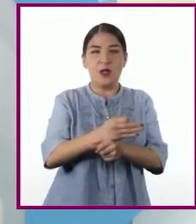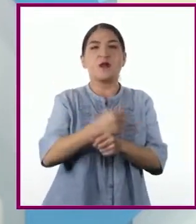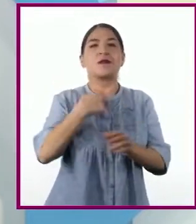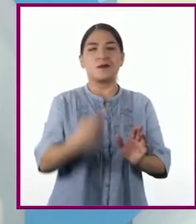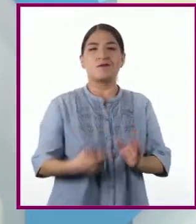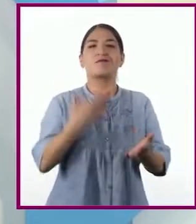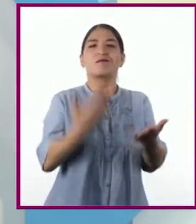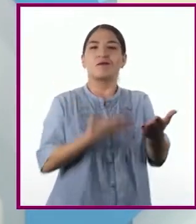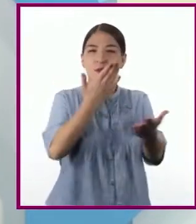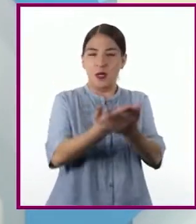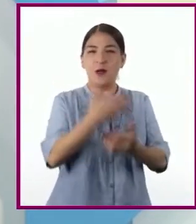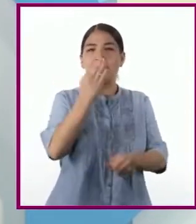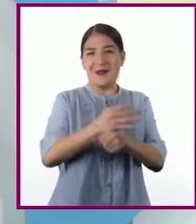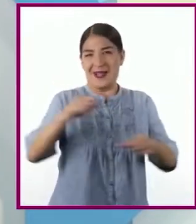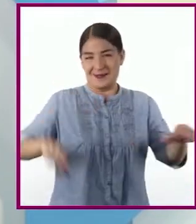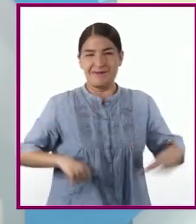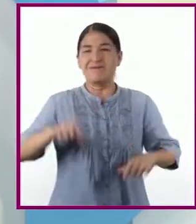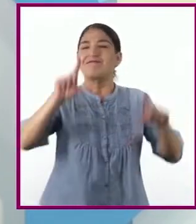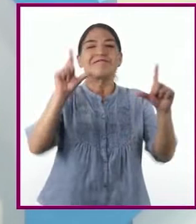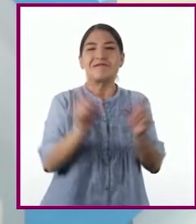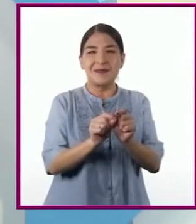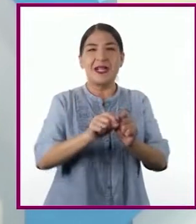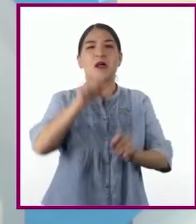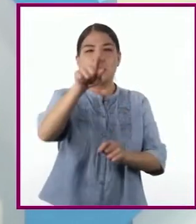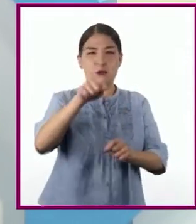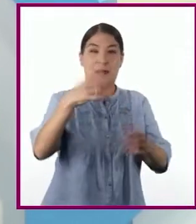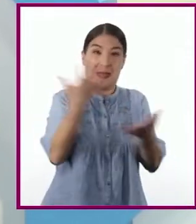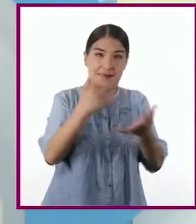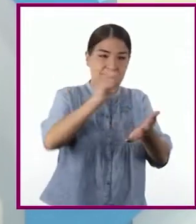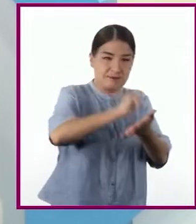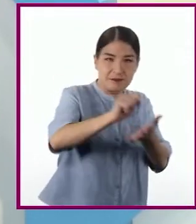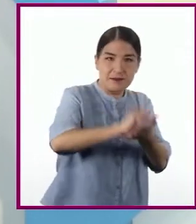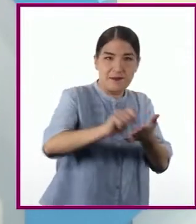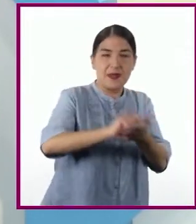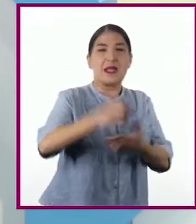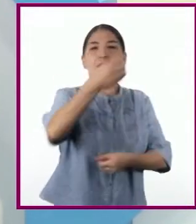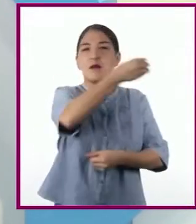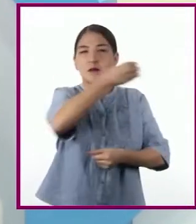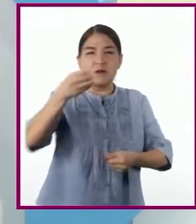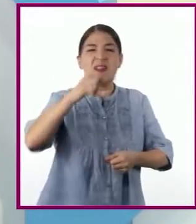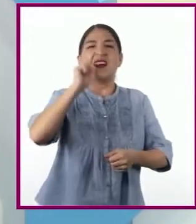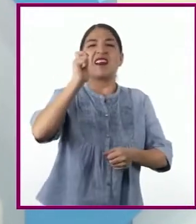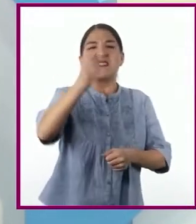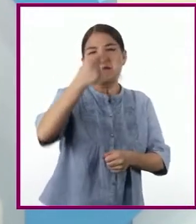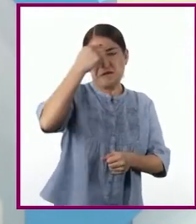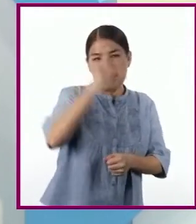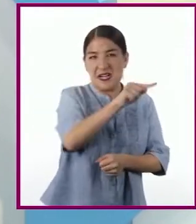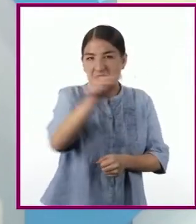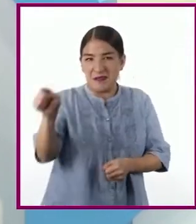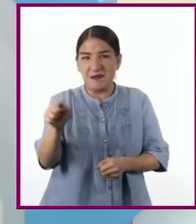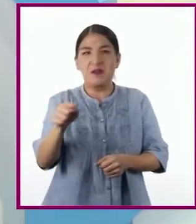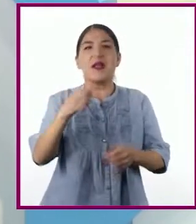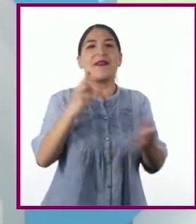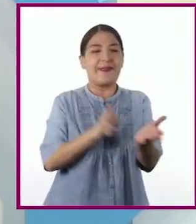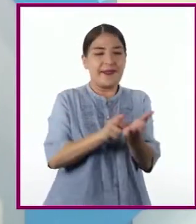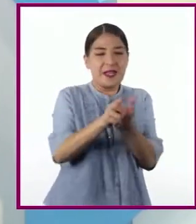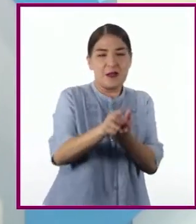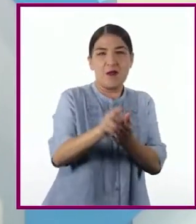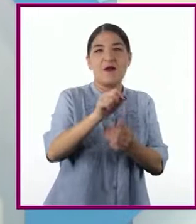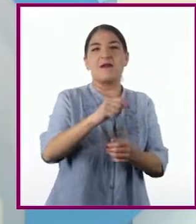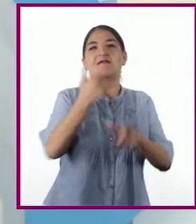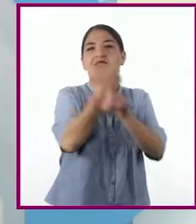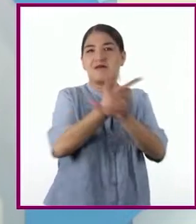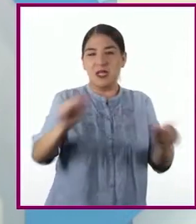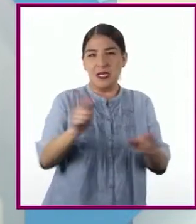siguiente actividad. Es muy breve. Escriban en una oración o texto qué es para ustedes el derecho a la